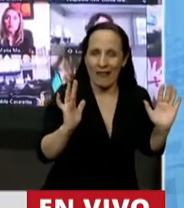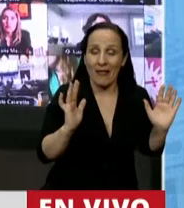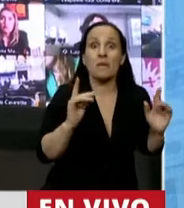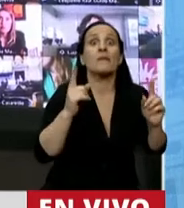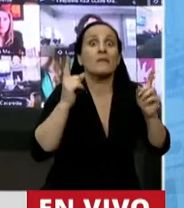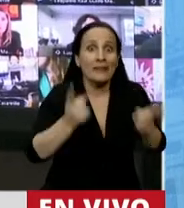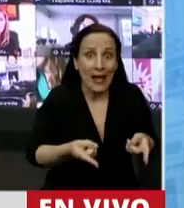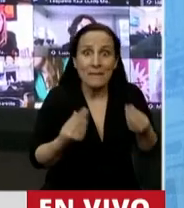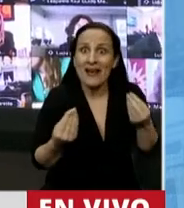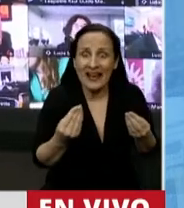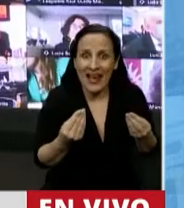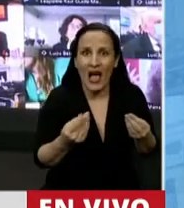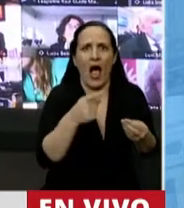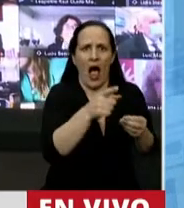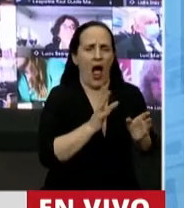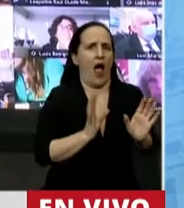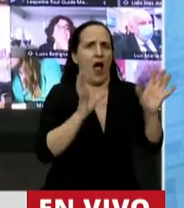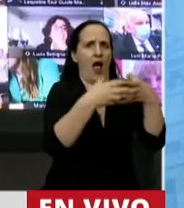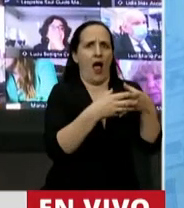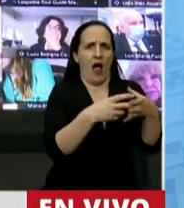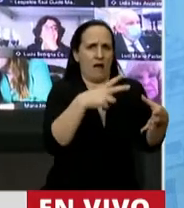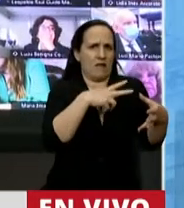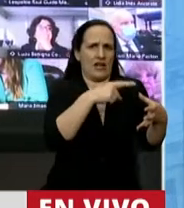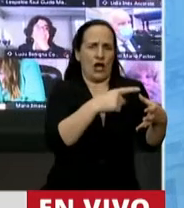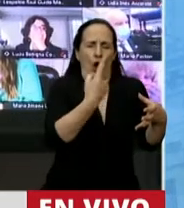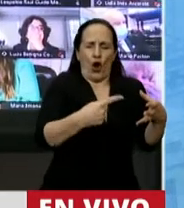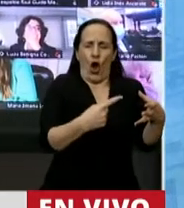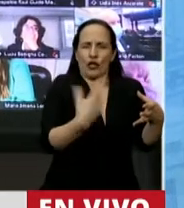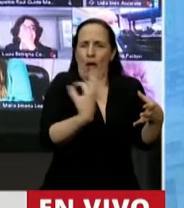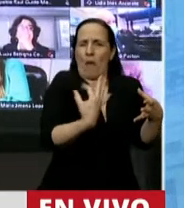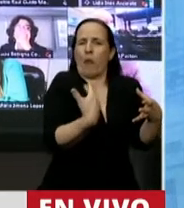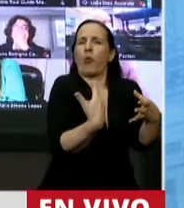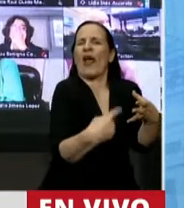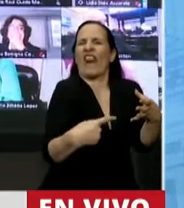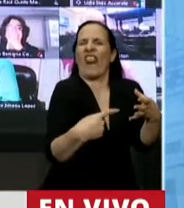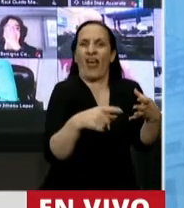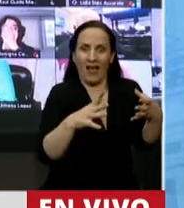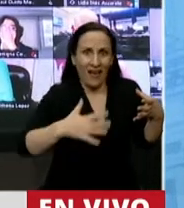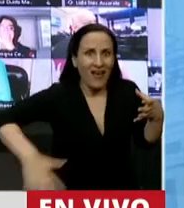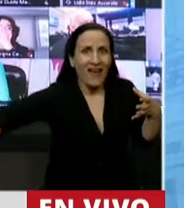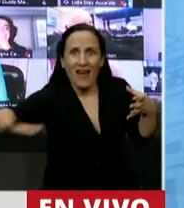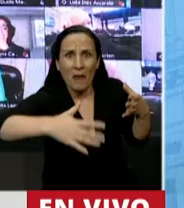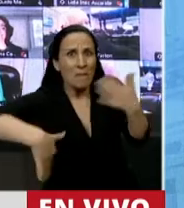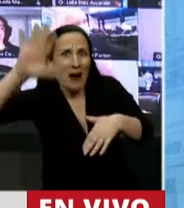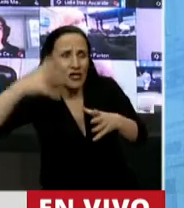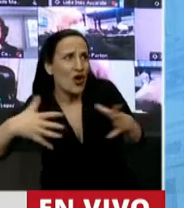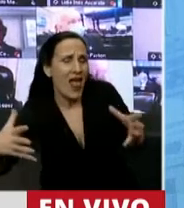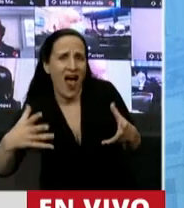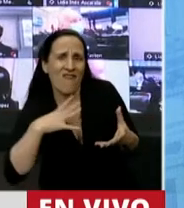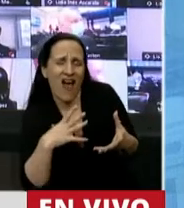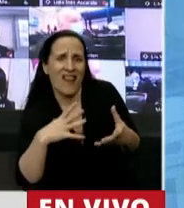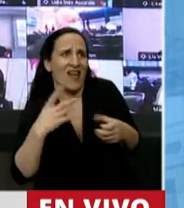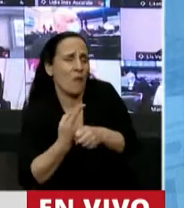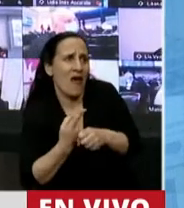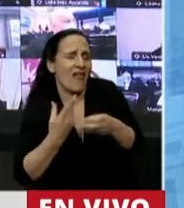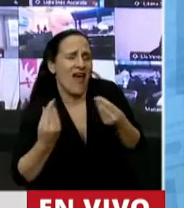la desproporción entre los privilegios de unos y la magnitud de los despojos de enormes mayorías, ideas